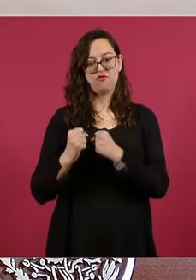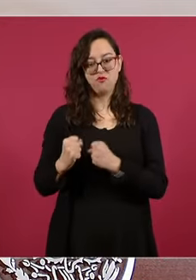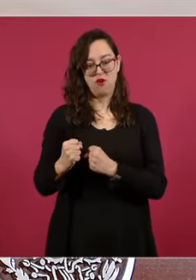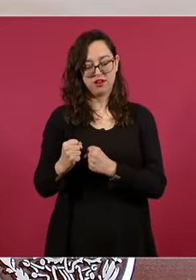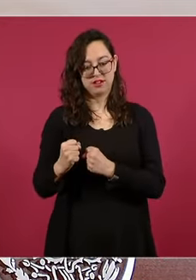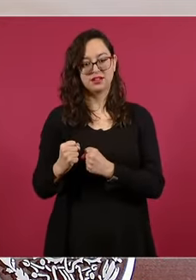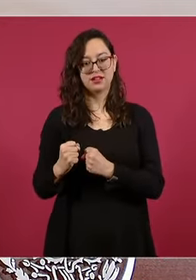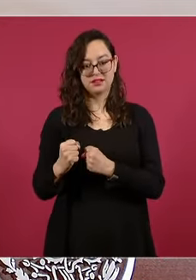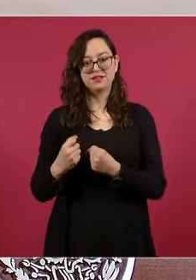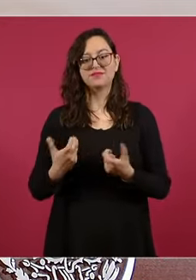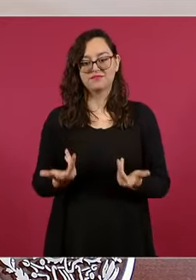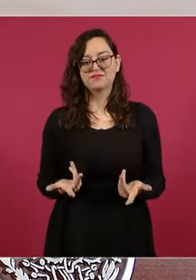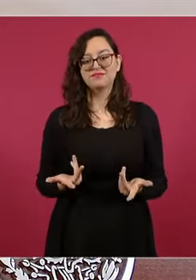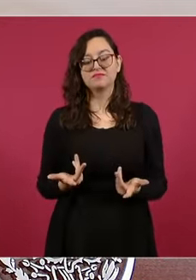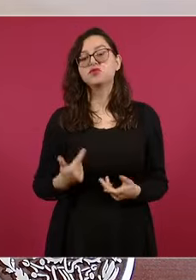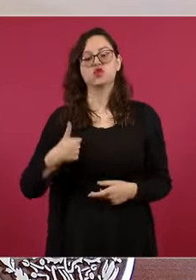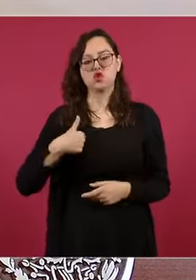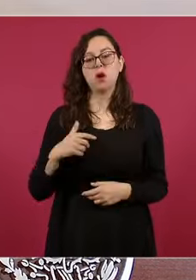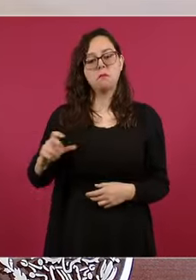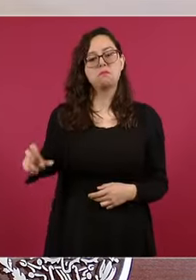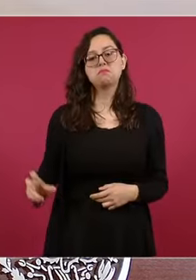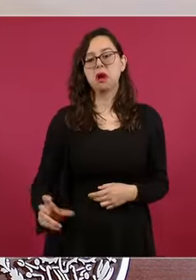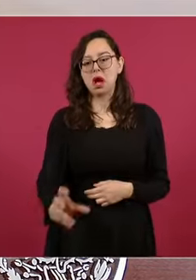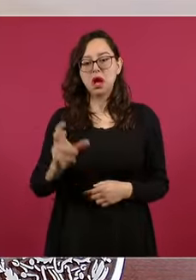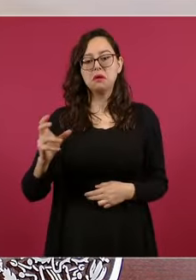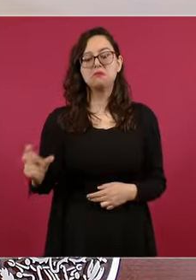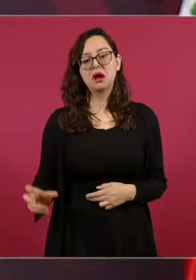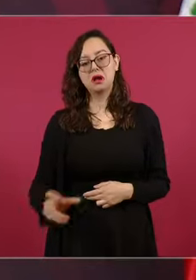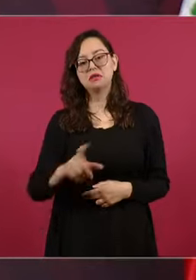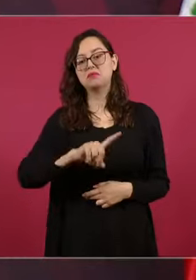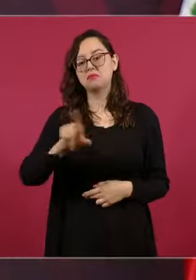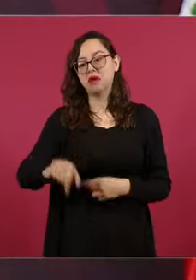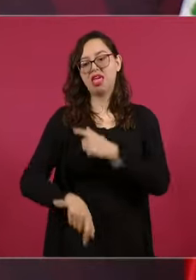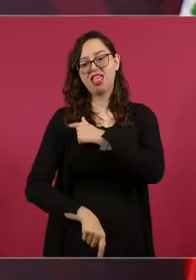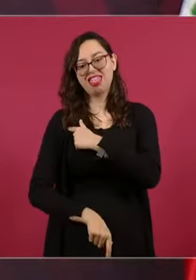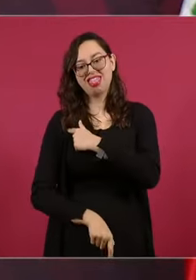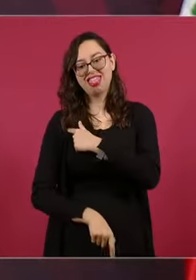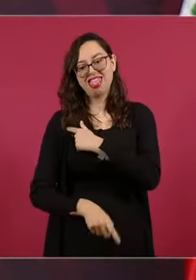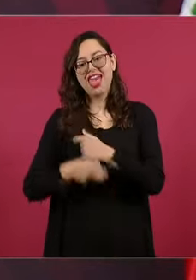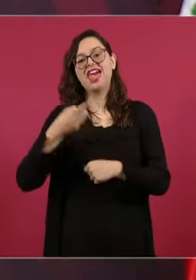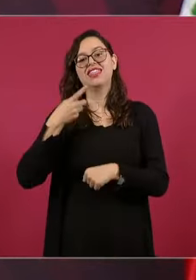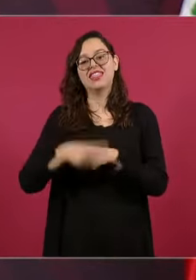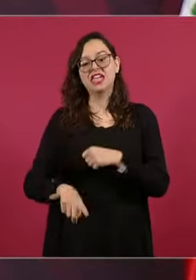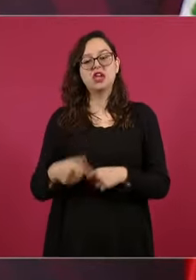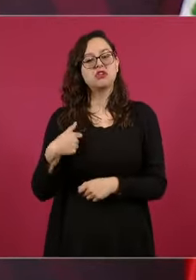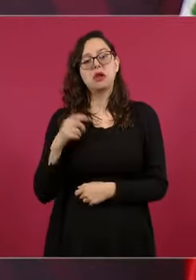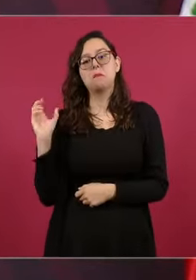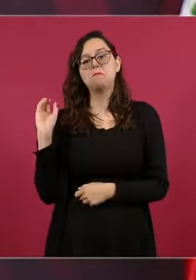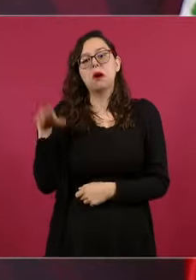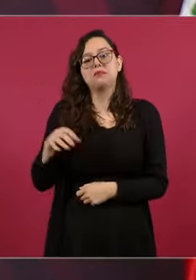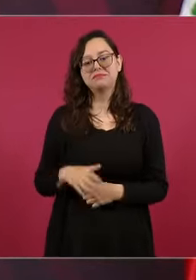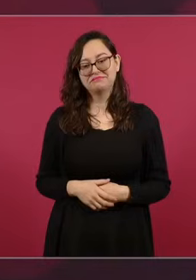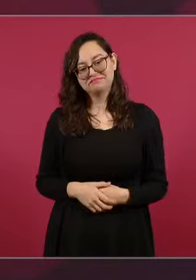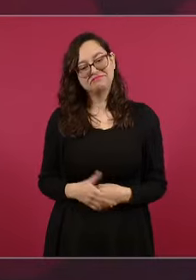Hasta que por no cuidarme me afecté el brazo. Y entonces ya era puro globito.